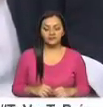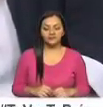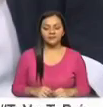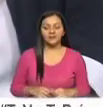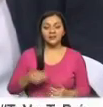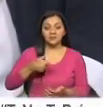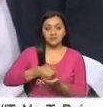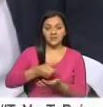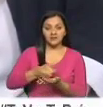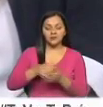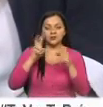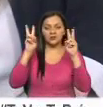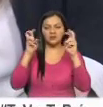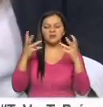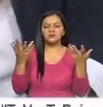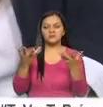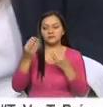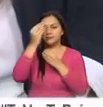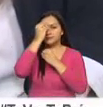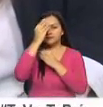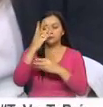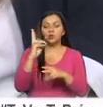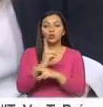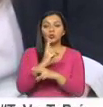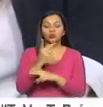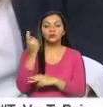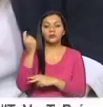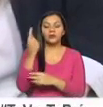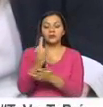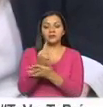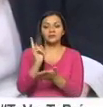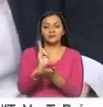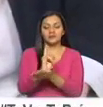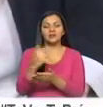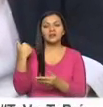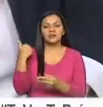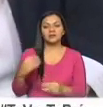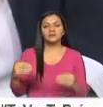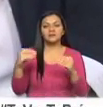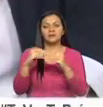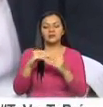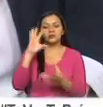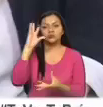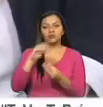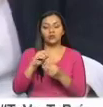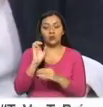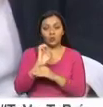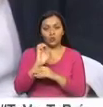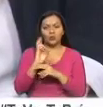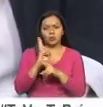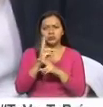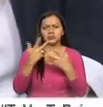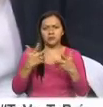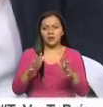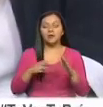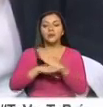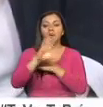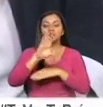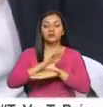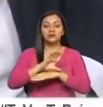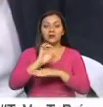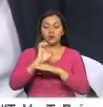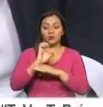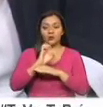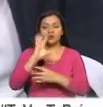mismo ámbito le contamos que el uso de dinero electrónico tiene más acogida en el país. Según el Banco Central del Ecuador, en